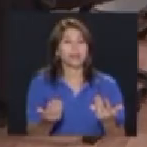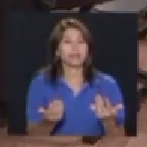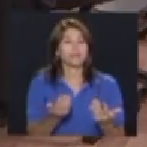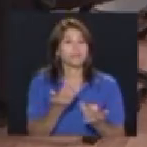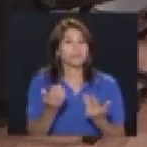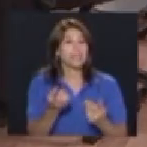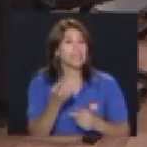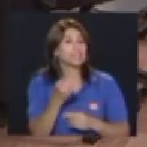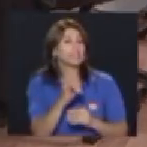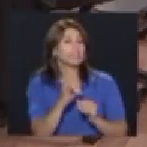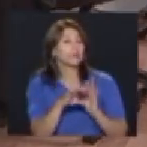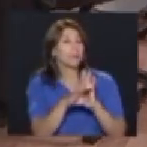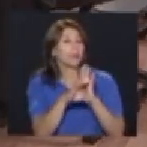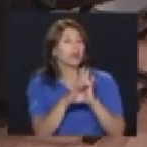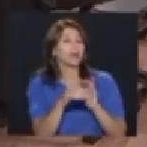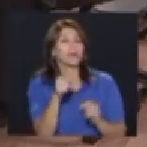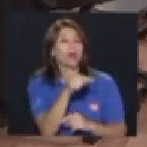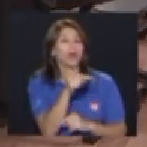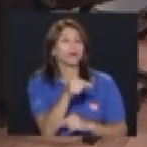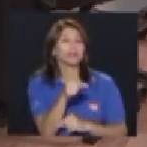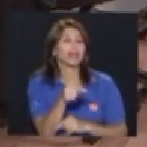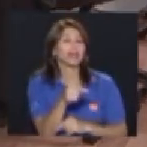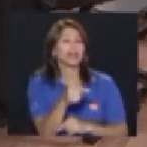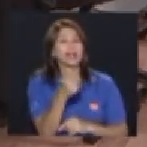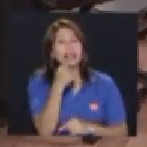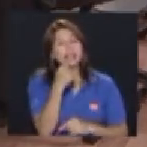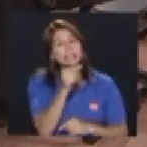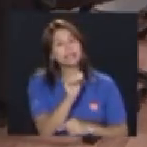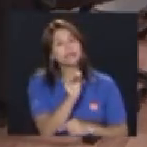si te tocan la puerta y te dicen queremos hacer